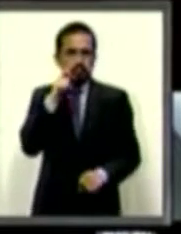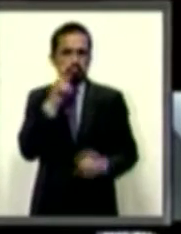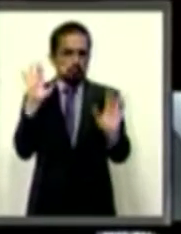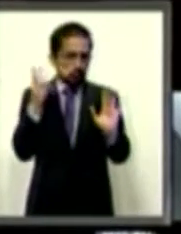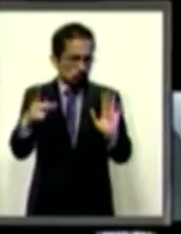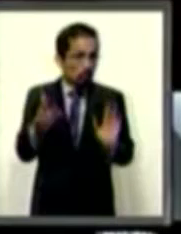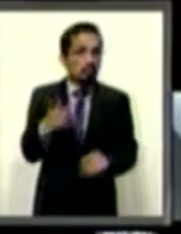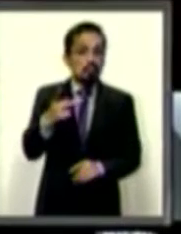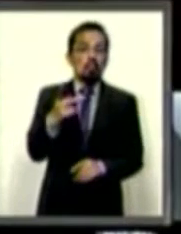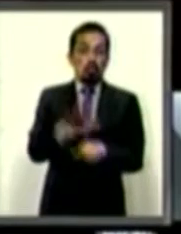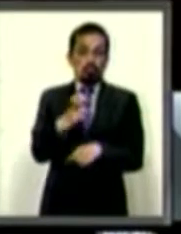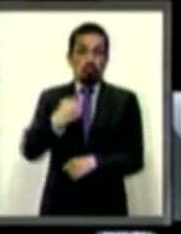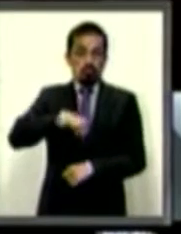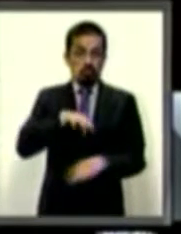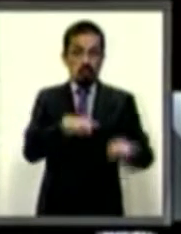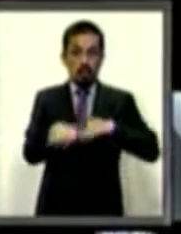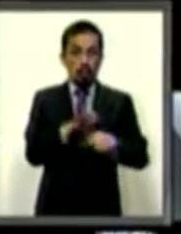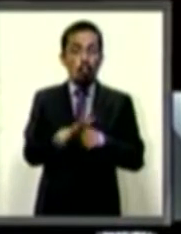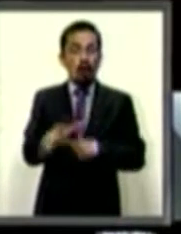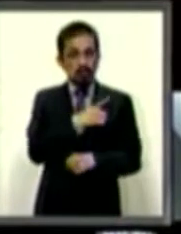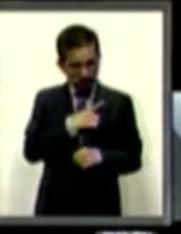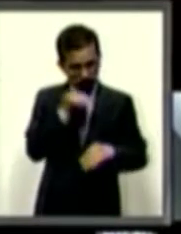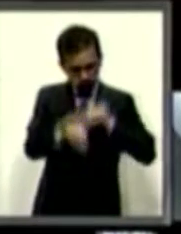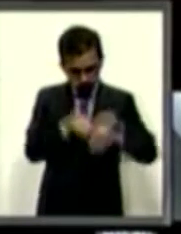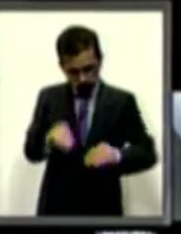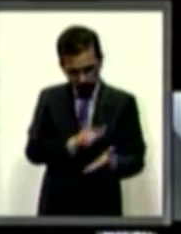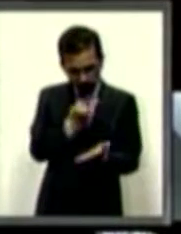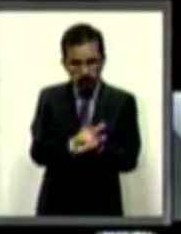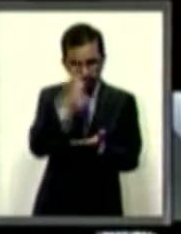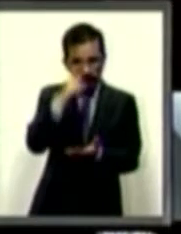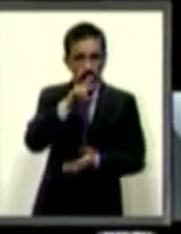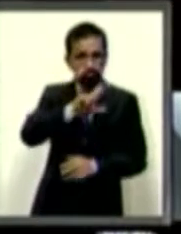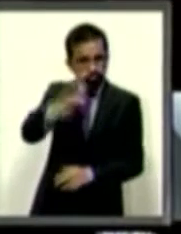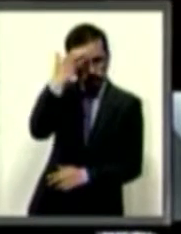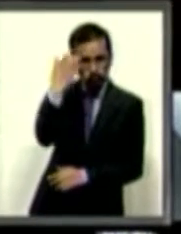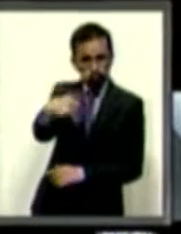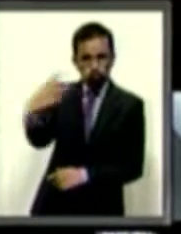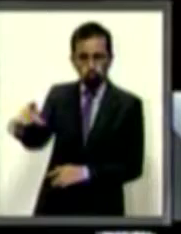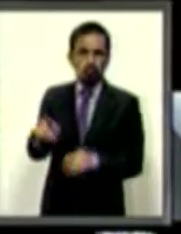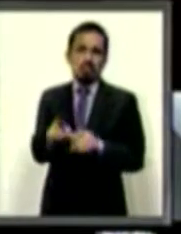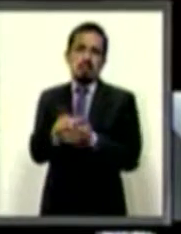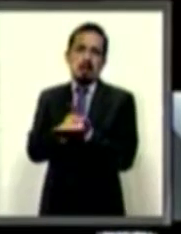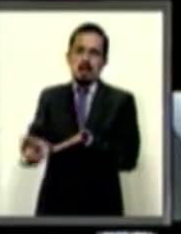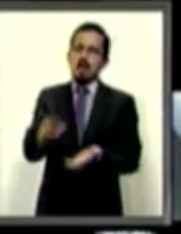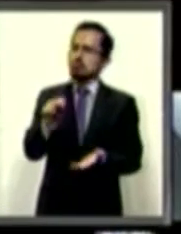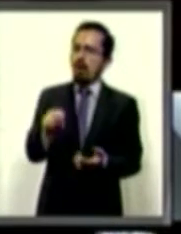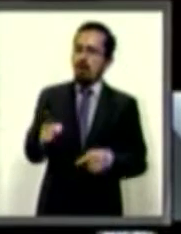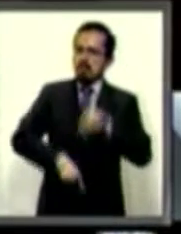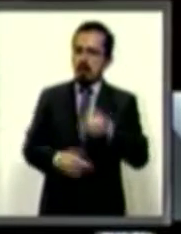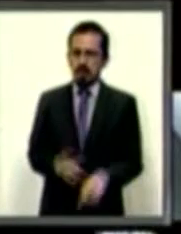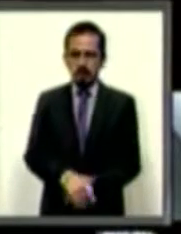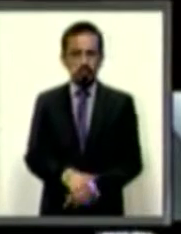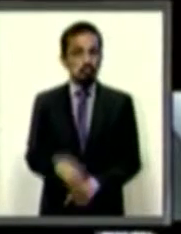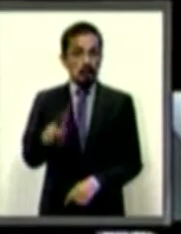jurídicos para reconocer los derechos y no limitarlos. Una forma de lograrlo es reconocer la